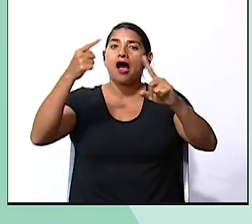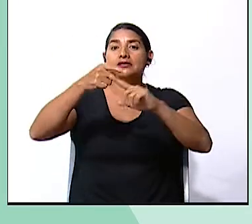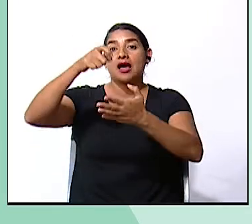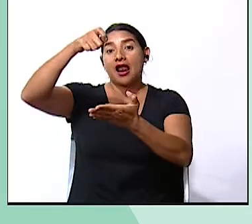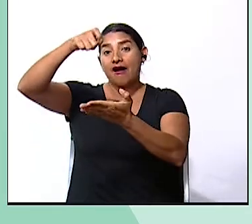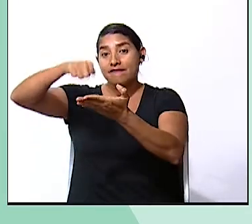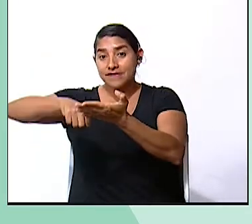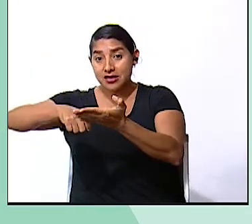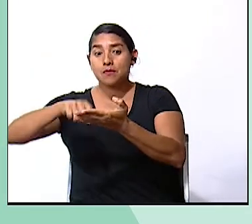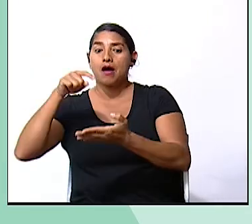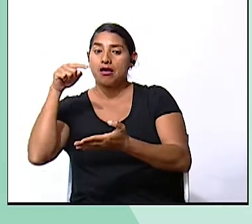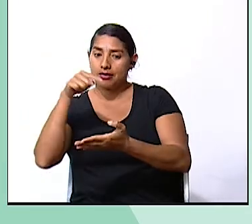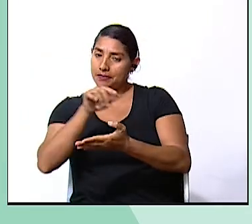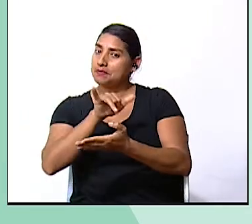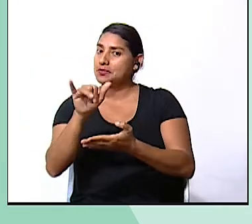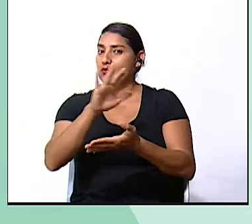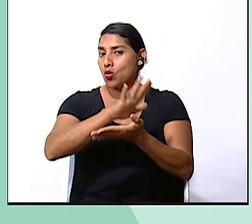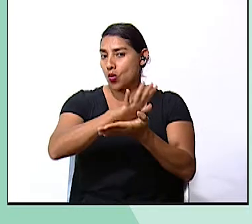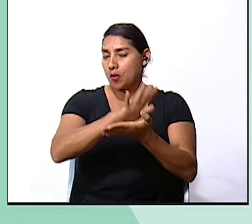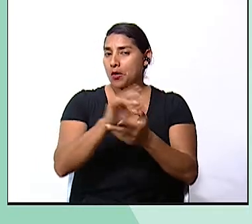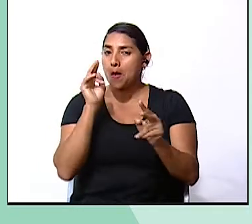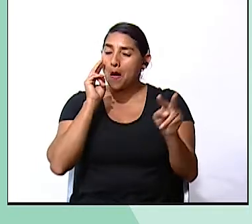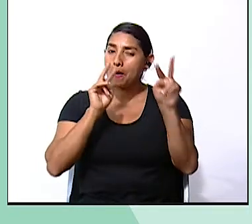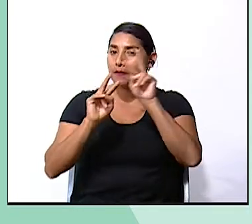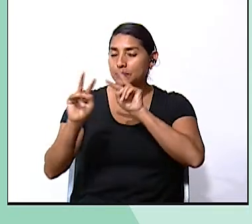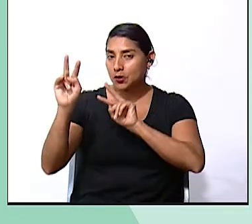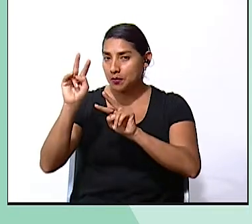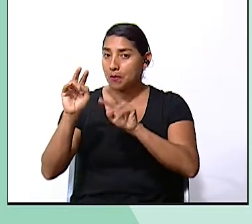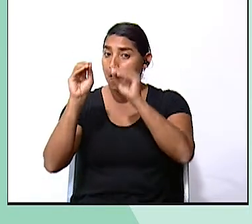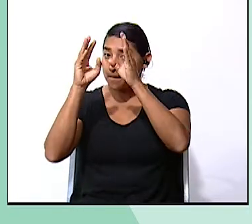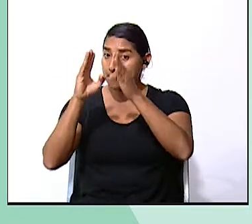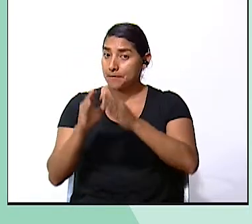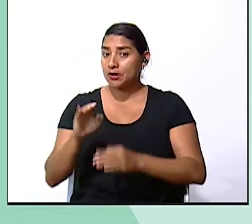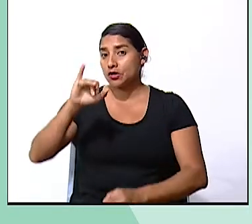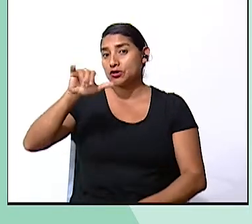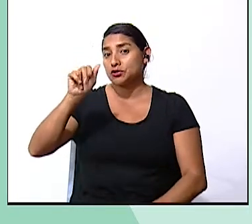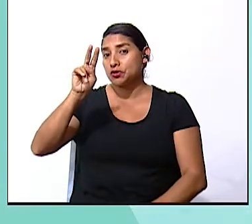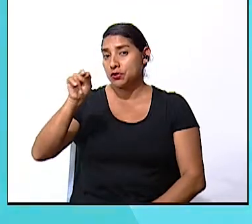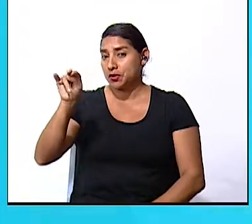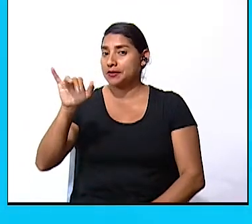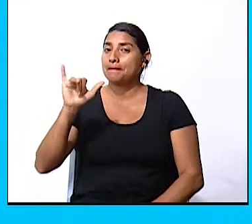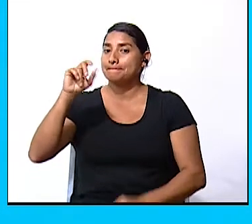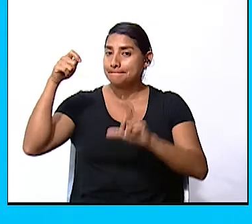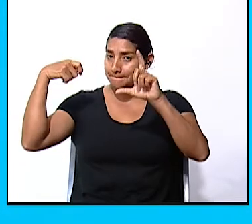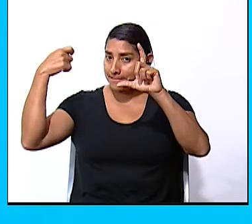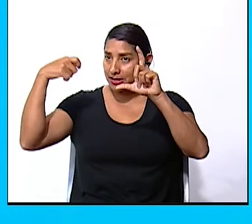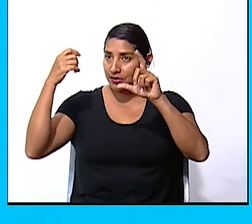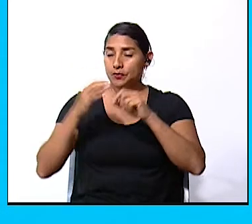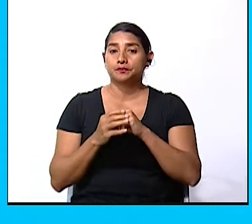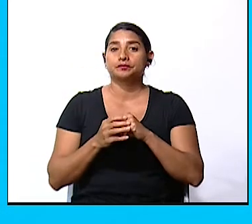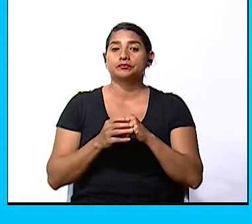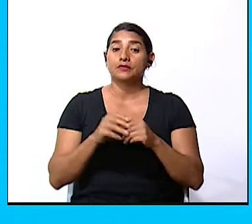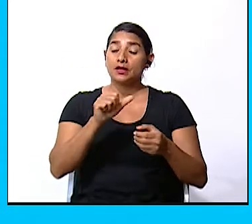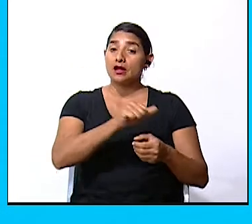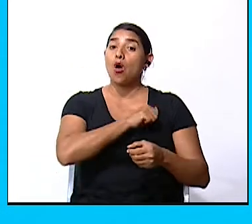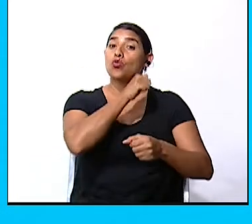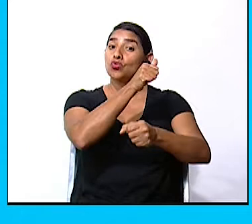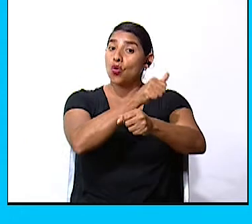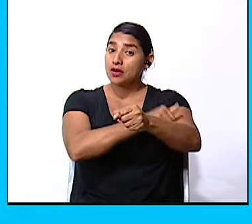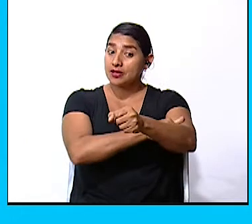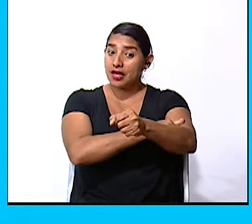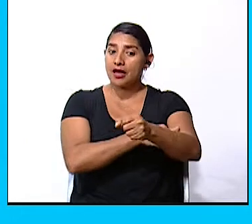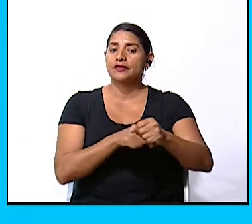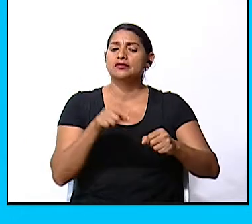la misma. Entonces, observemos al profesor en este video. Cuando las autoridades oficiales